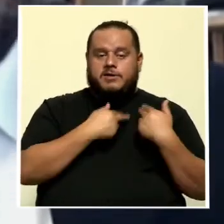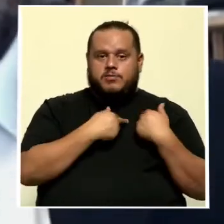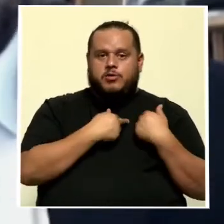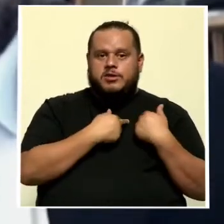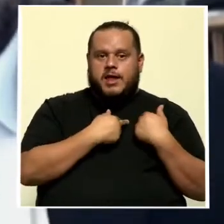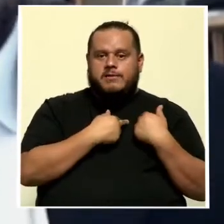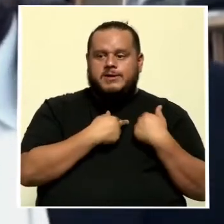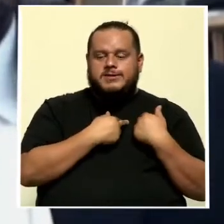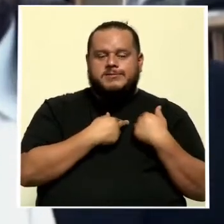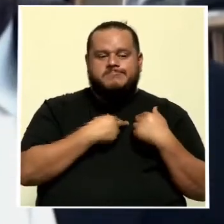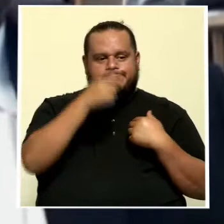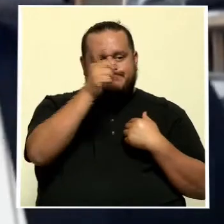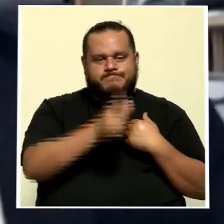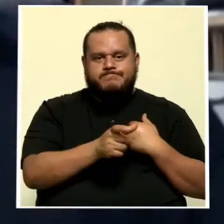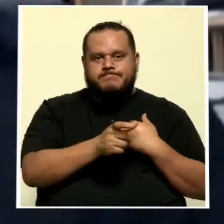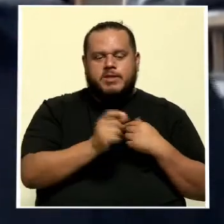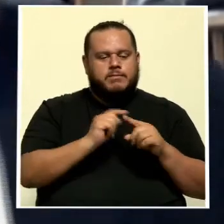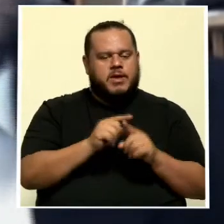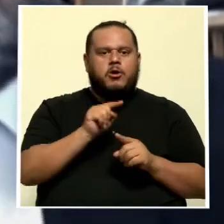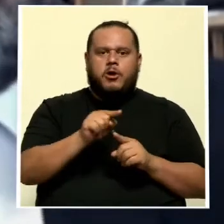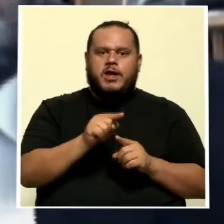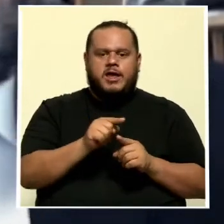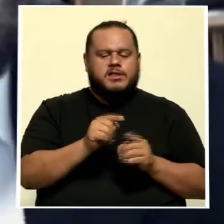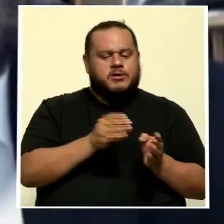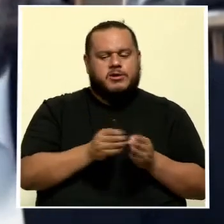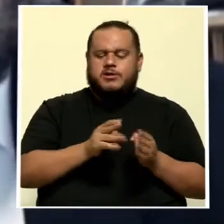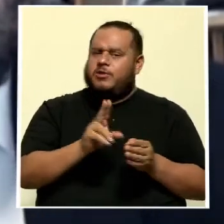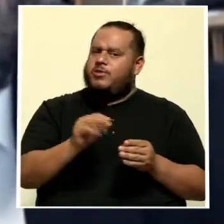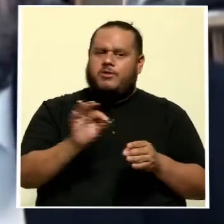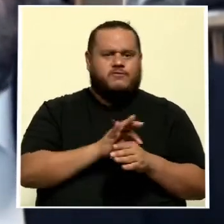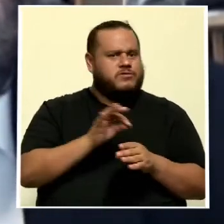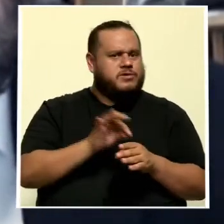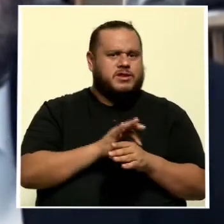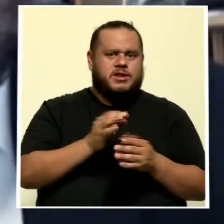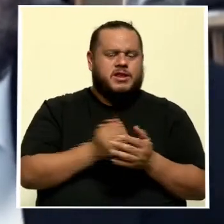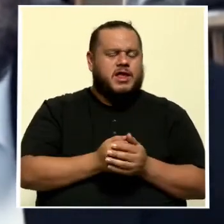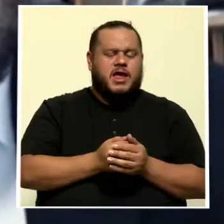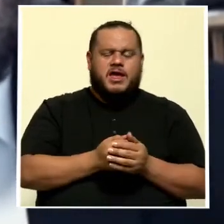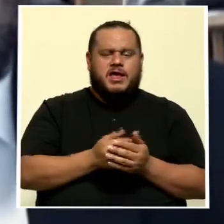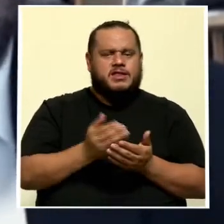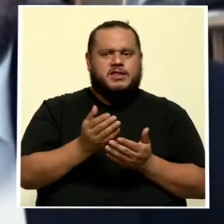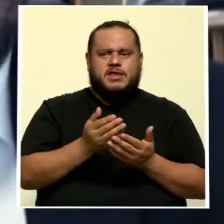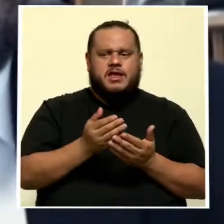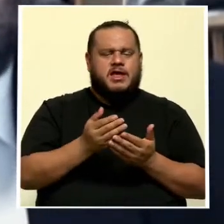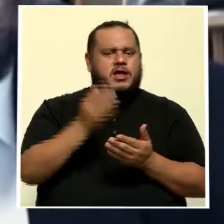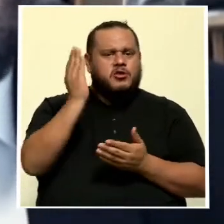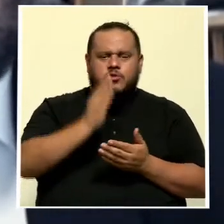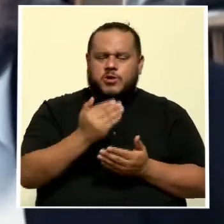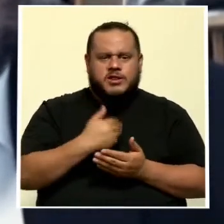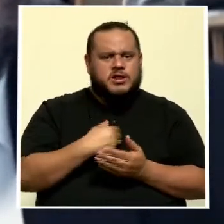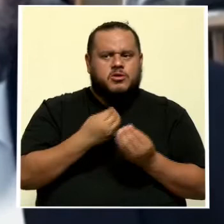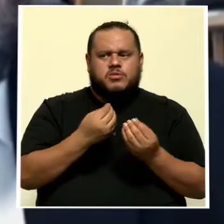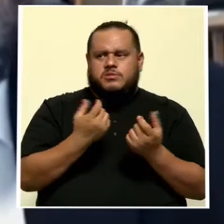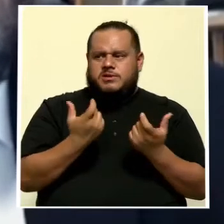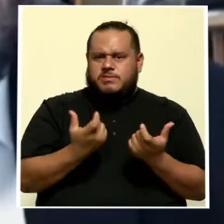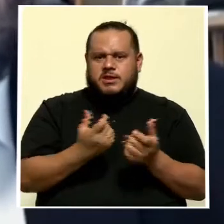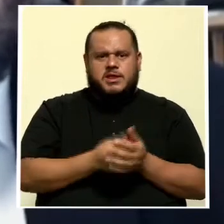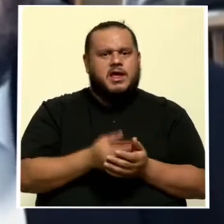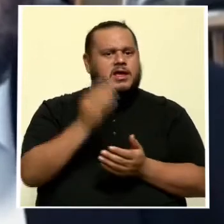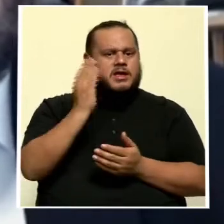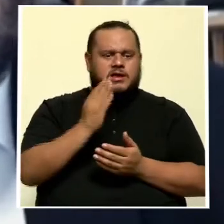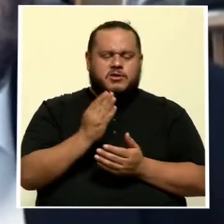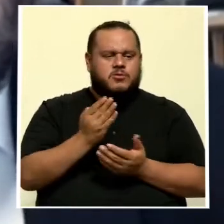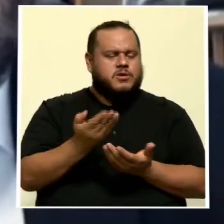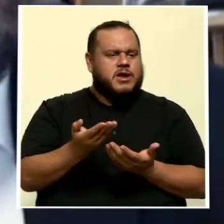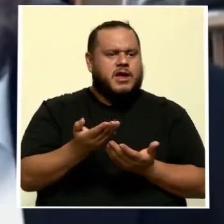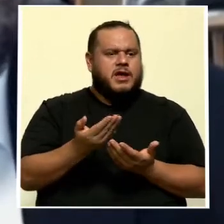esta organización no ha funcionado, en general no ha funcionado, es un exceso de centralismo, nunca ha tenido tanto dinero y nunca nos ha ido